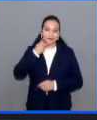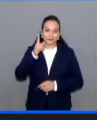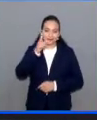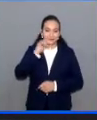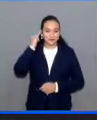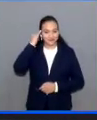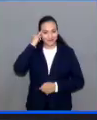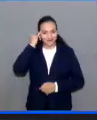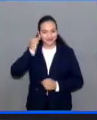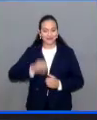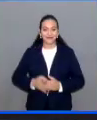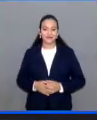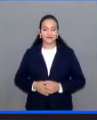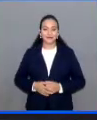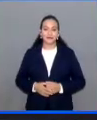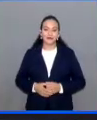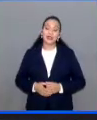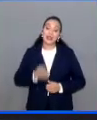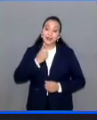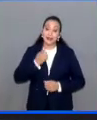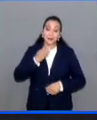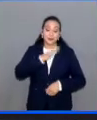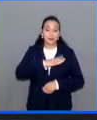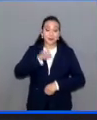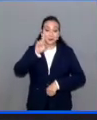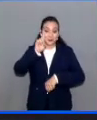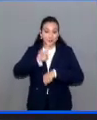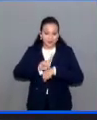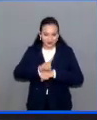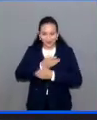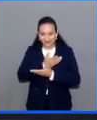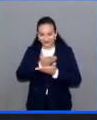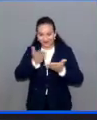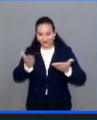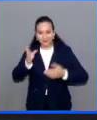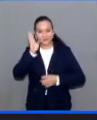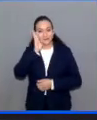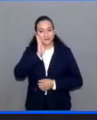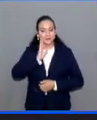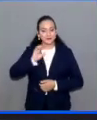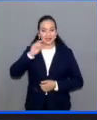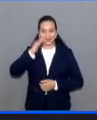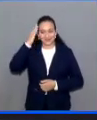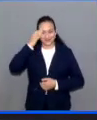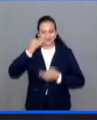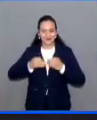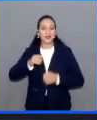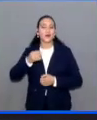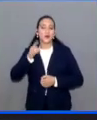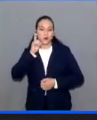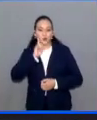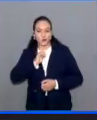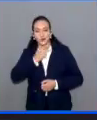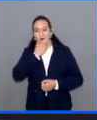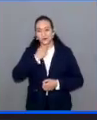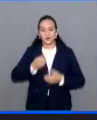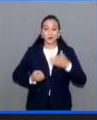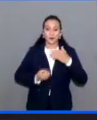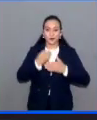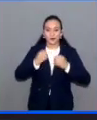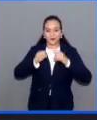Pues buenos días a todos y a todas, buenos días ministras y ministros de este nuevo Pleno de la Suprema Corte de Justicia de la